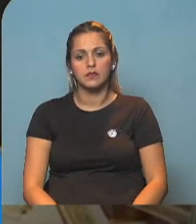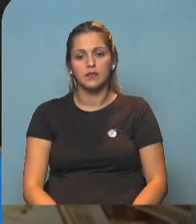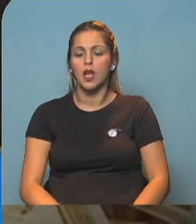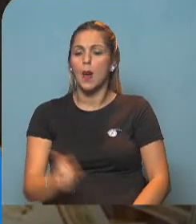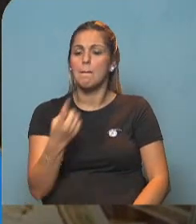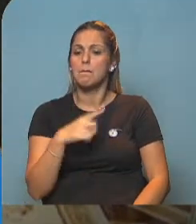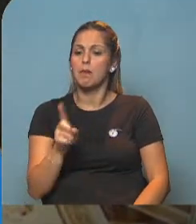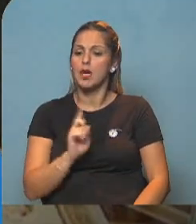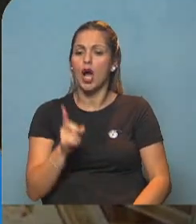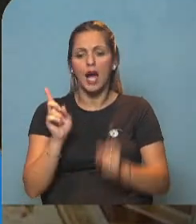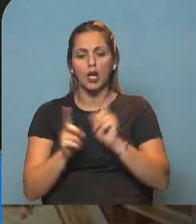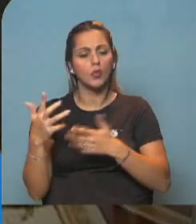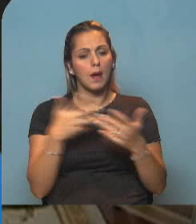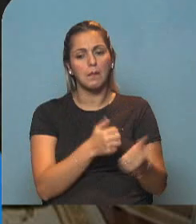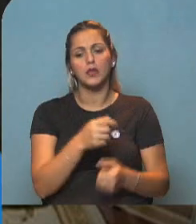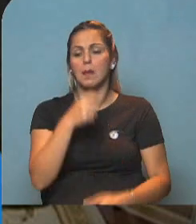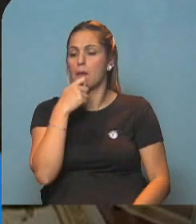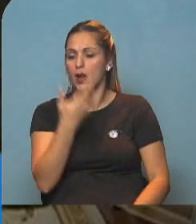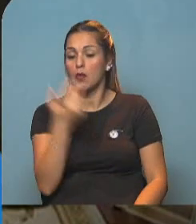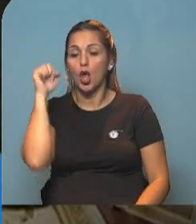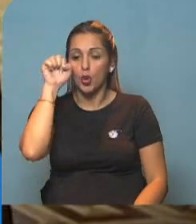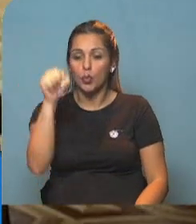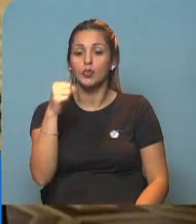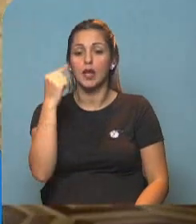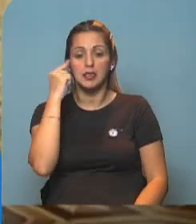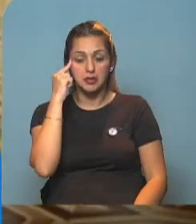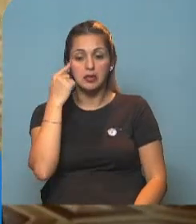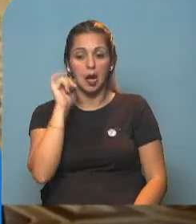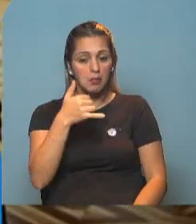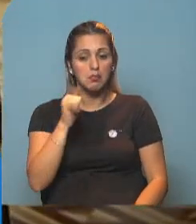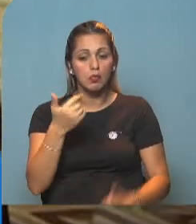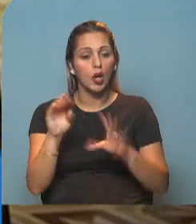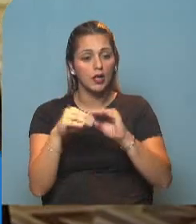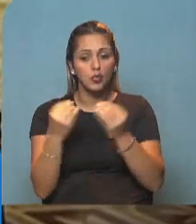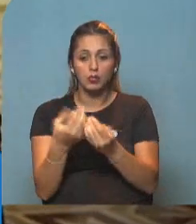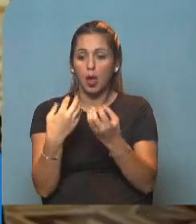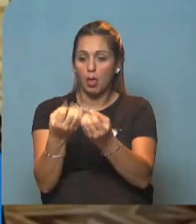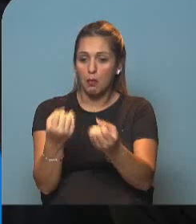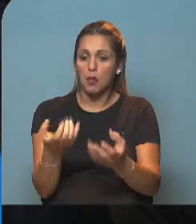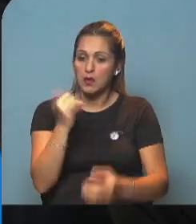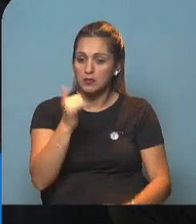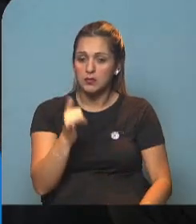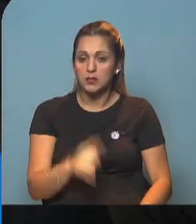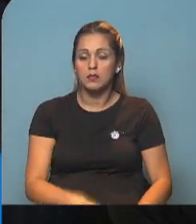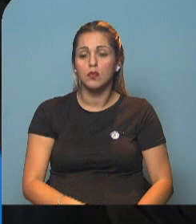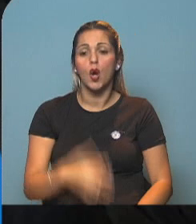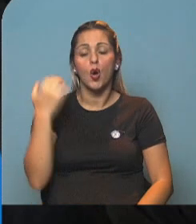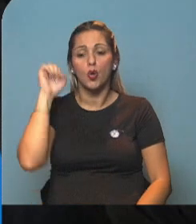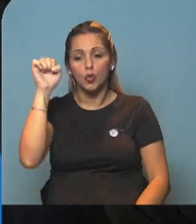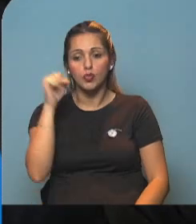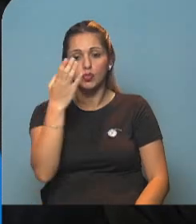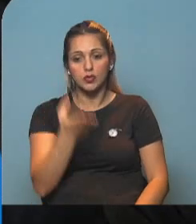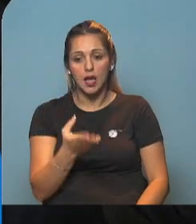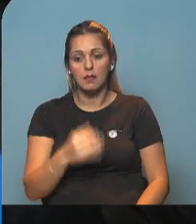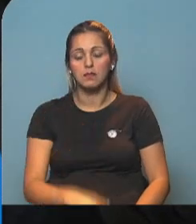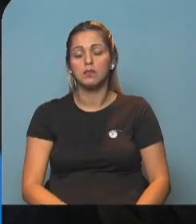fueron rechazos. Rusia y China reconocieron los resultados del proceso electoral. El mandatario ruso, Vladimir